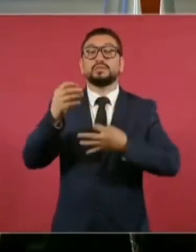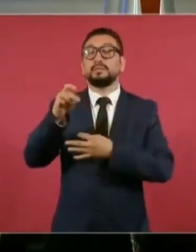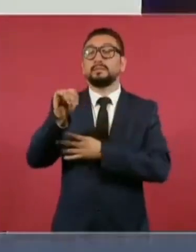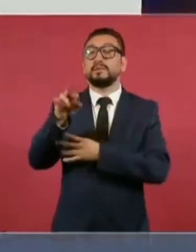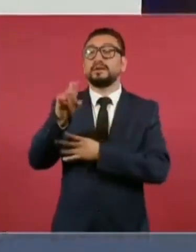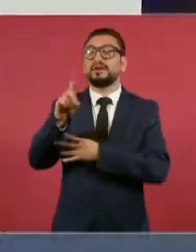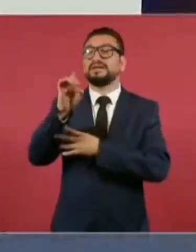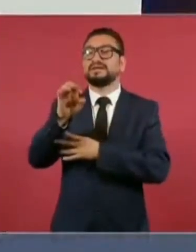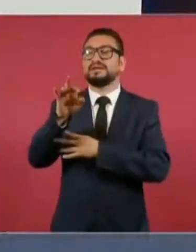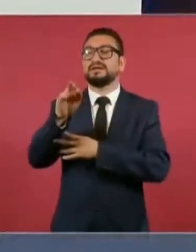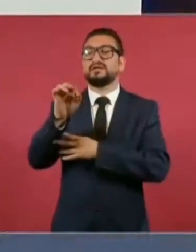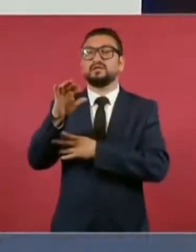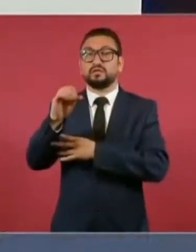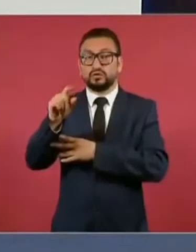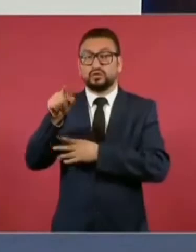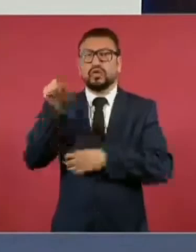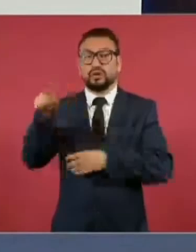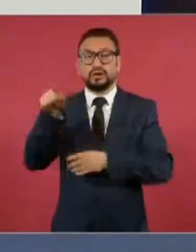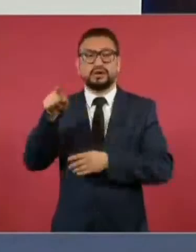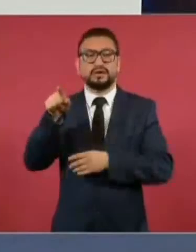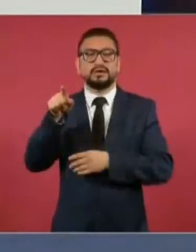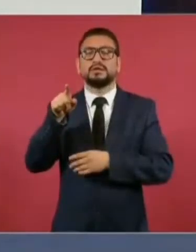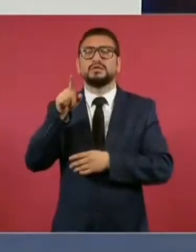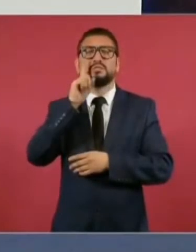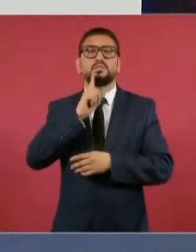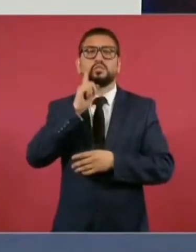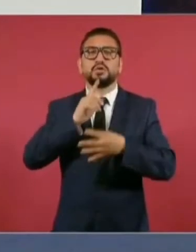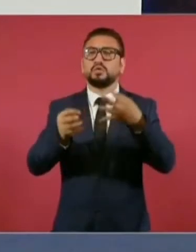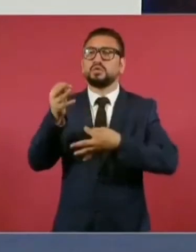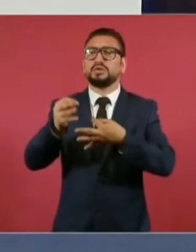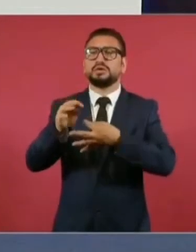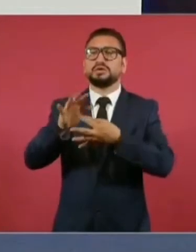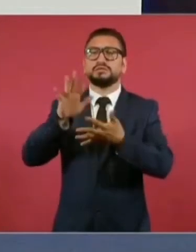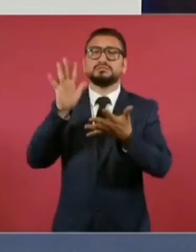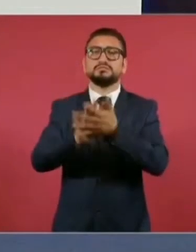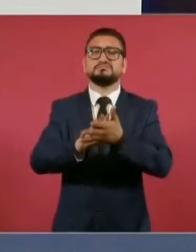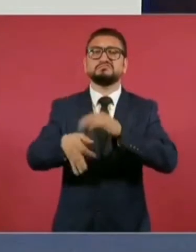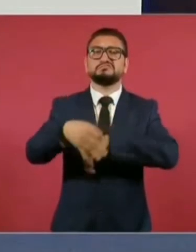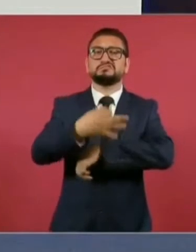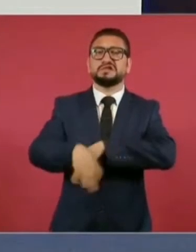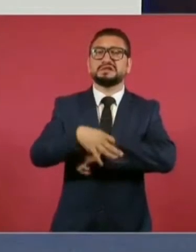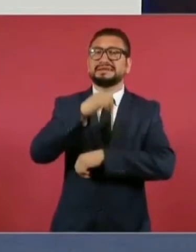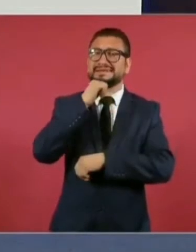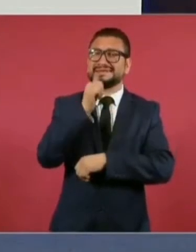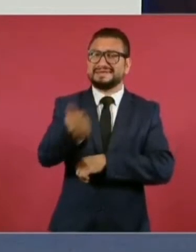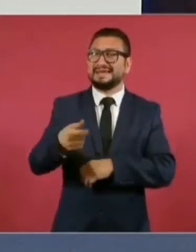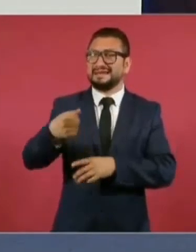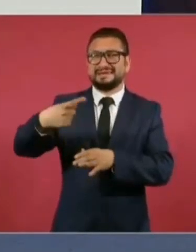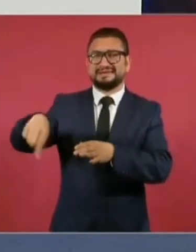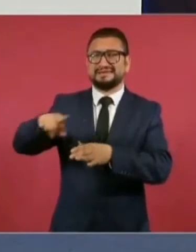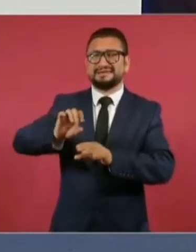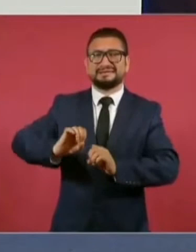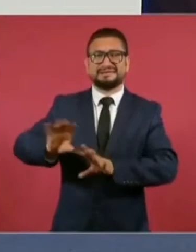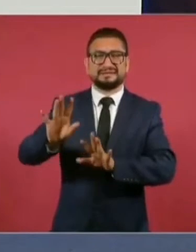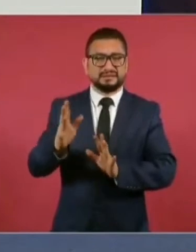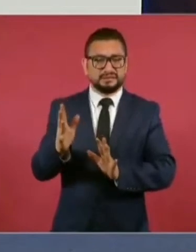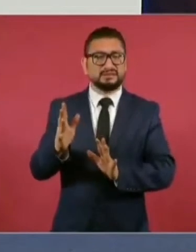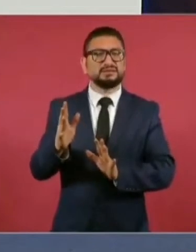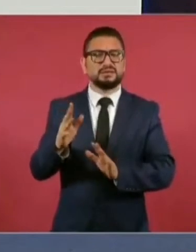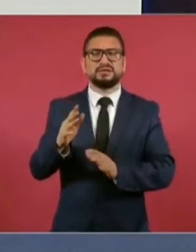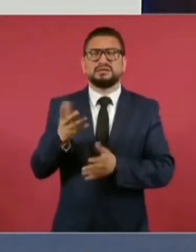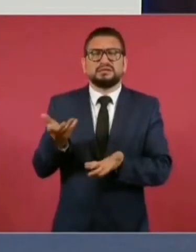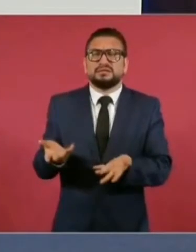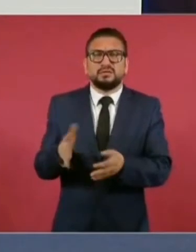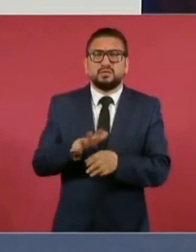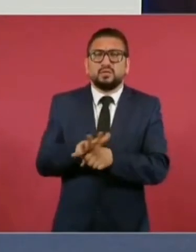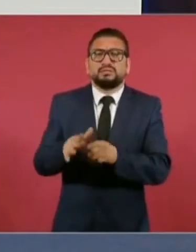Castañeda Guillén no le da prisión preventiva a estos delincuentes y les da